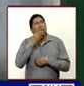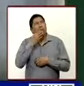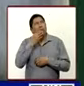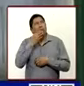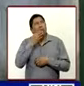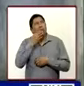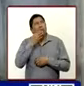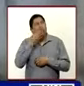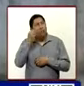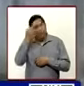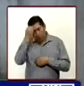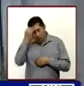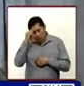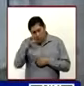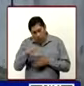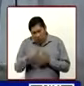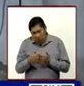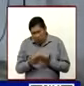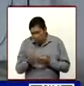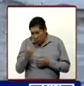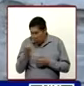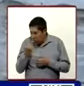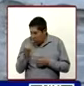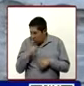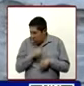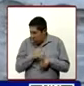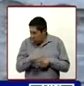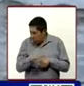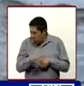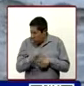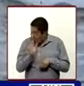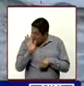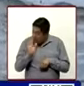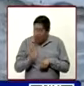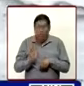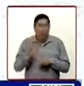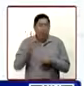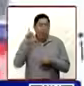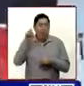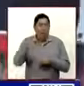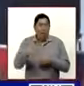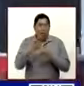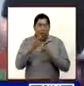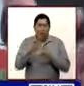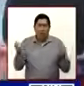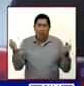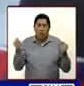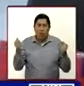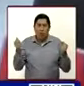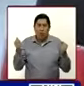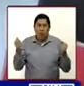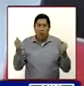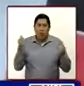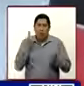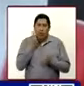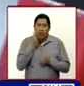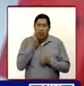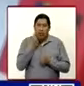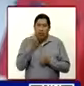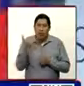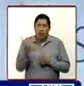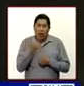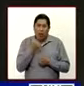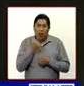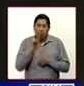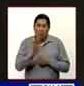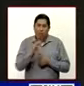hemos descuidado y a solita hemos mandado y de ahí ha desaparecido. ¿Ha recibido recientemente alguna otra llamada